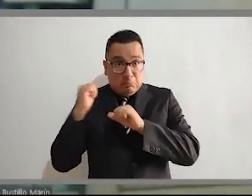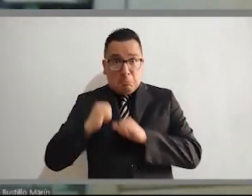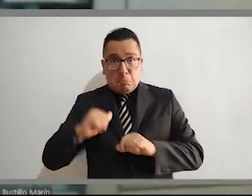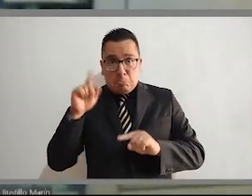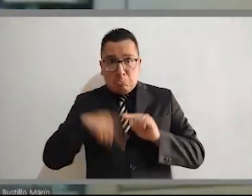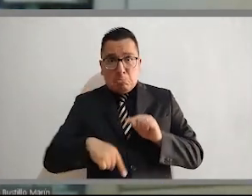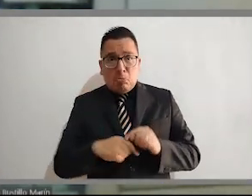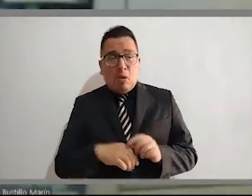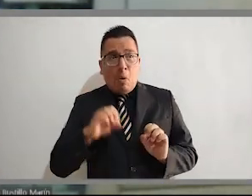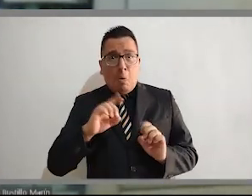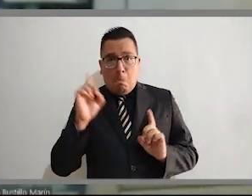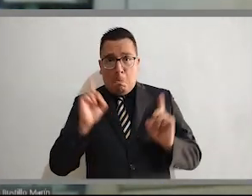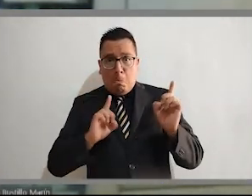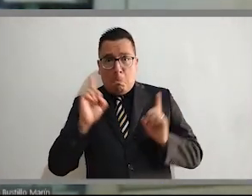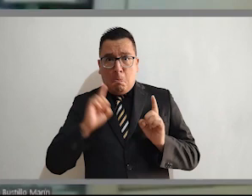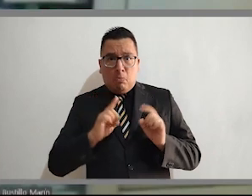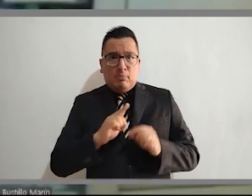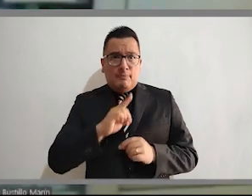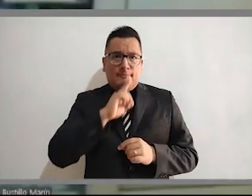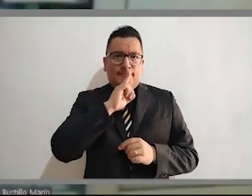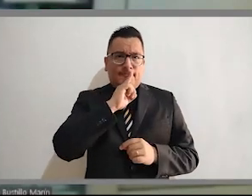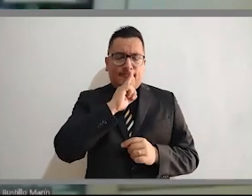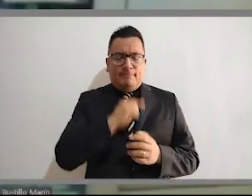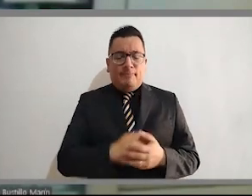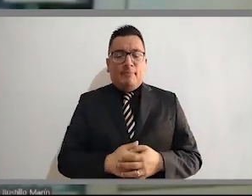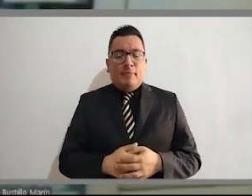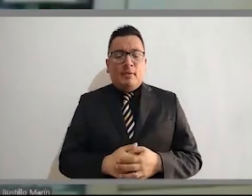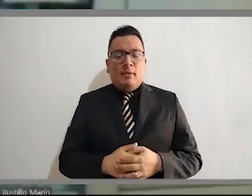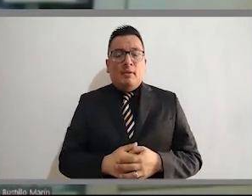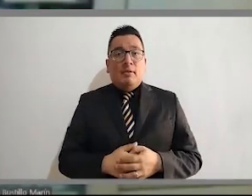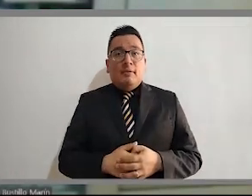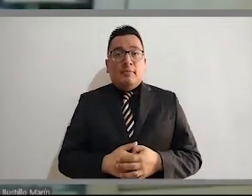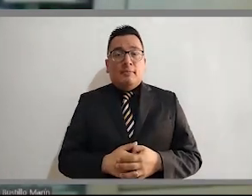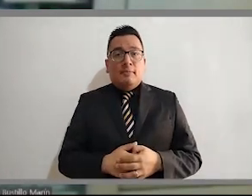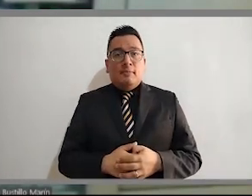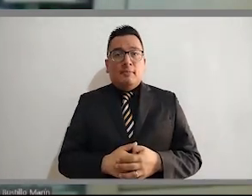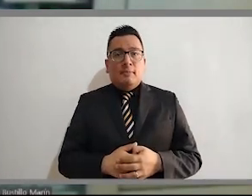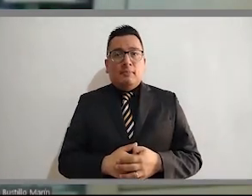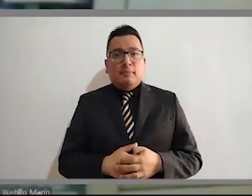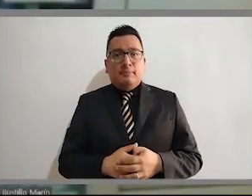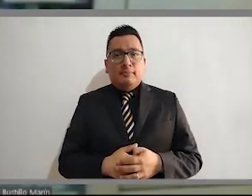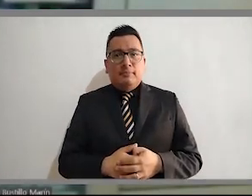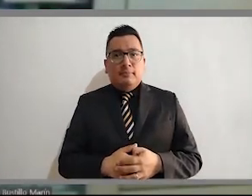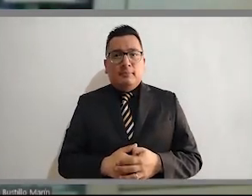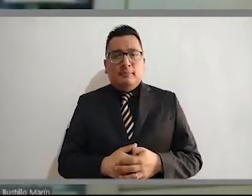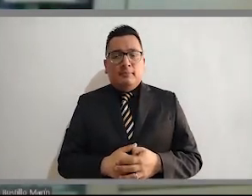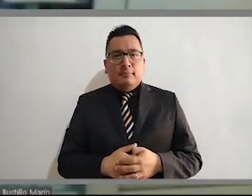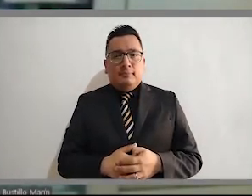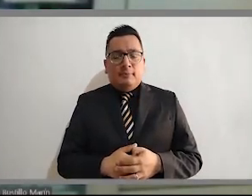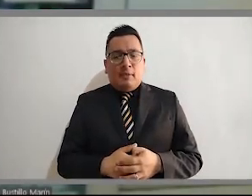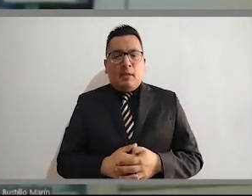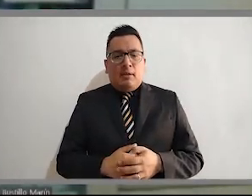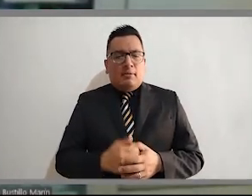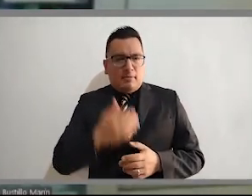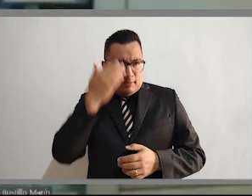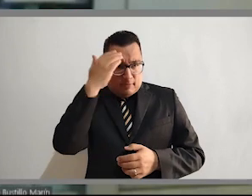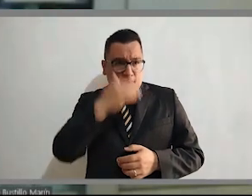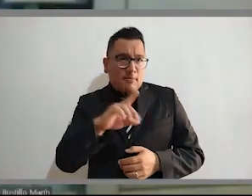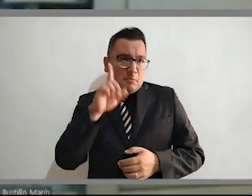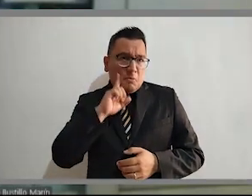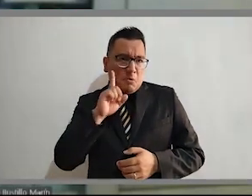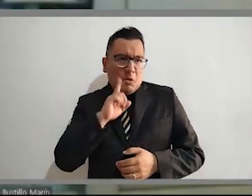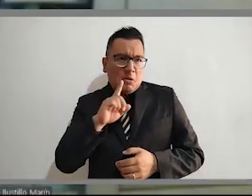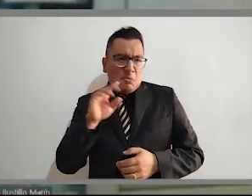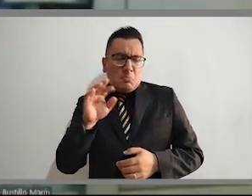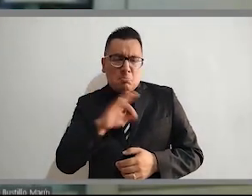tanto hombres como mujeres, no era pensar que las mujeres al llegar, no nos vamos a equivocar,